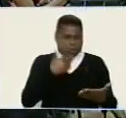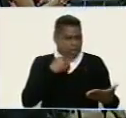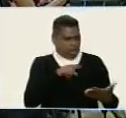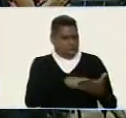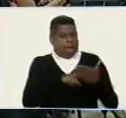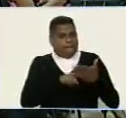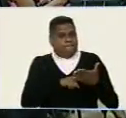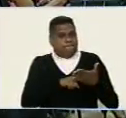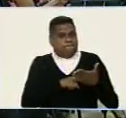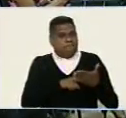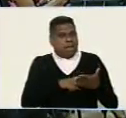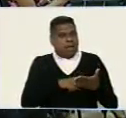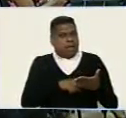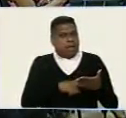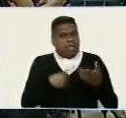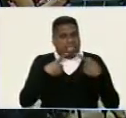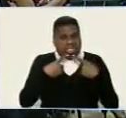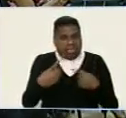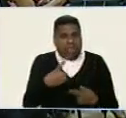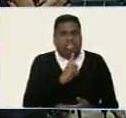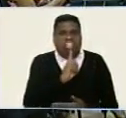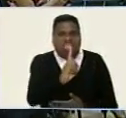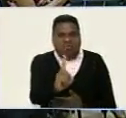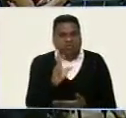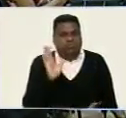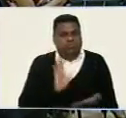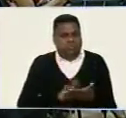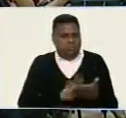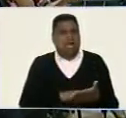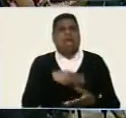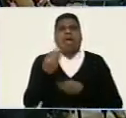al presidente y a los organismos del Estado.